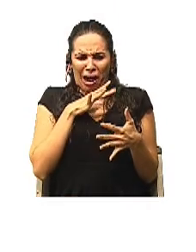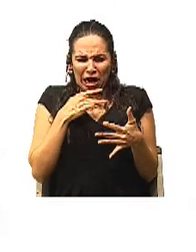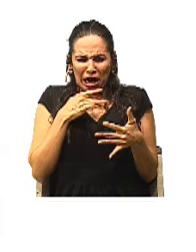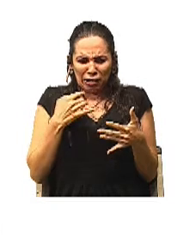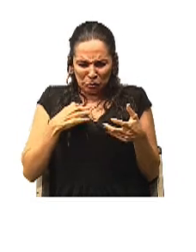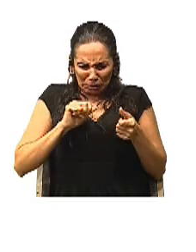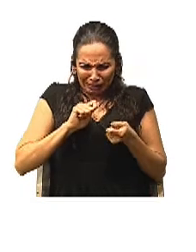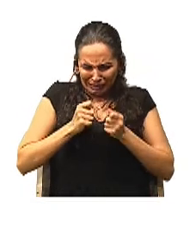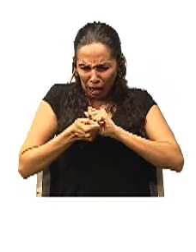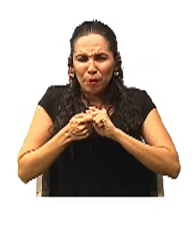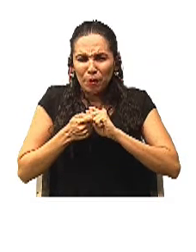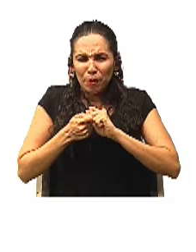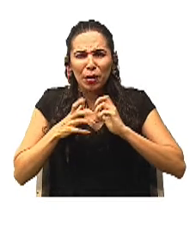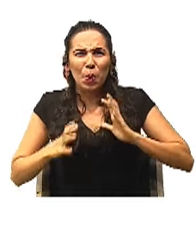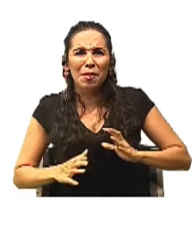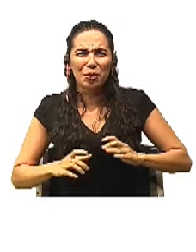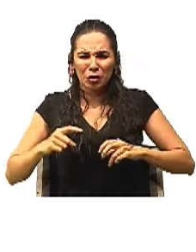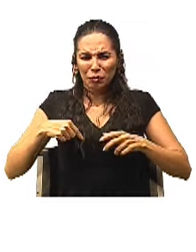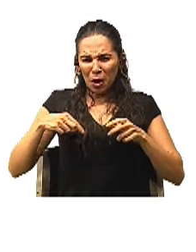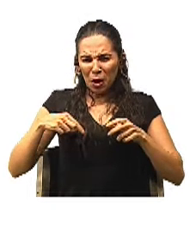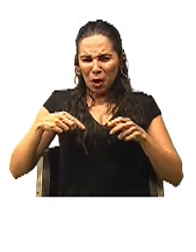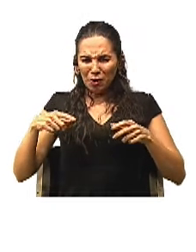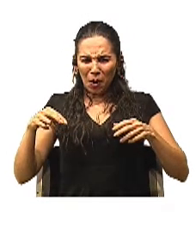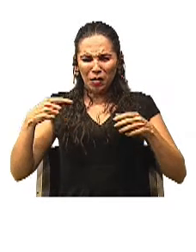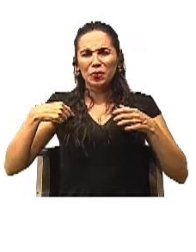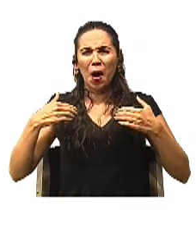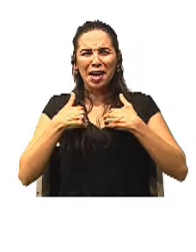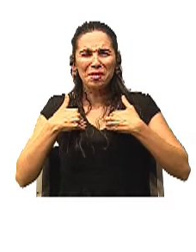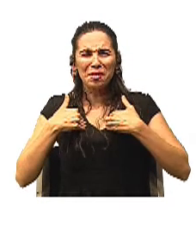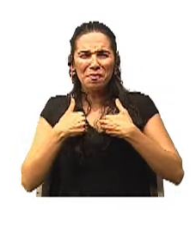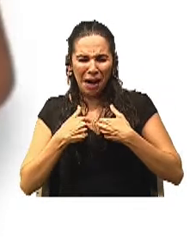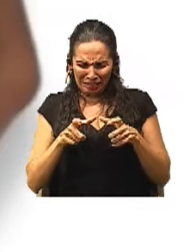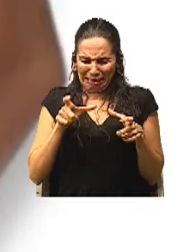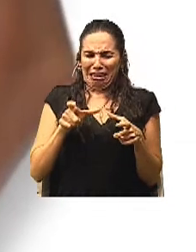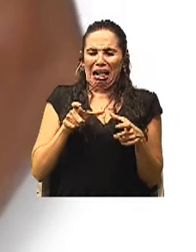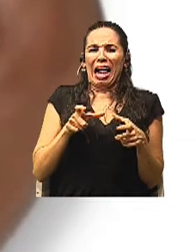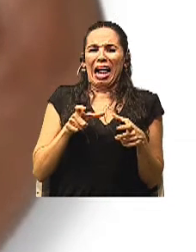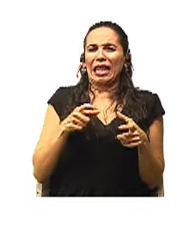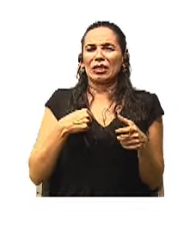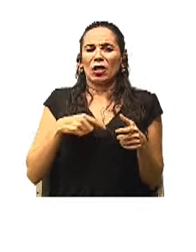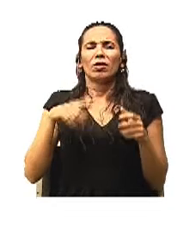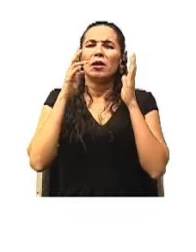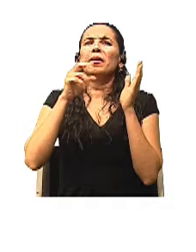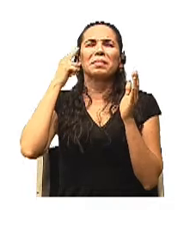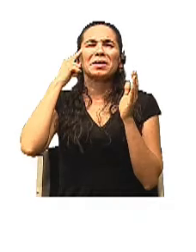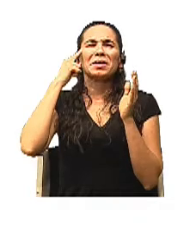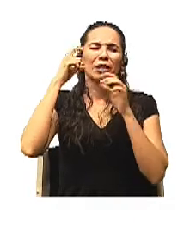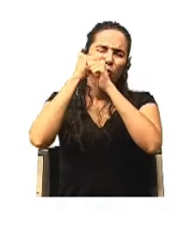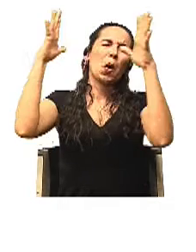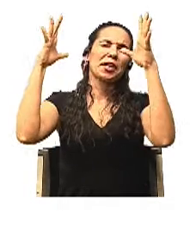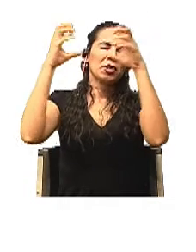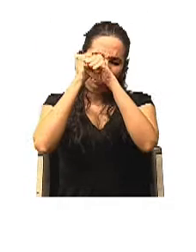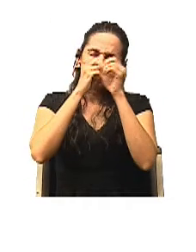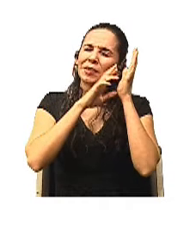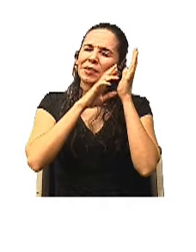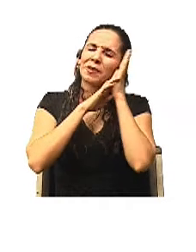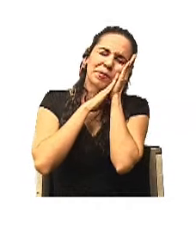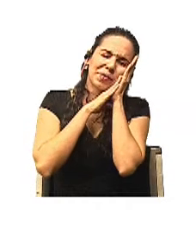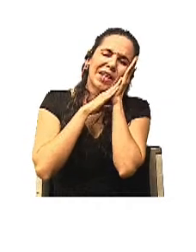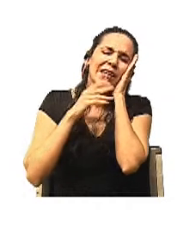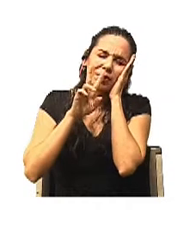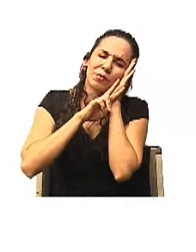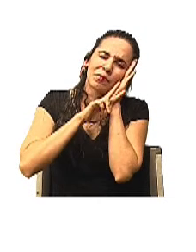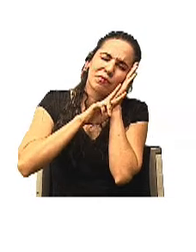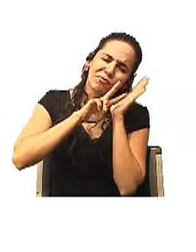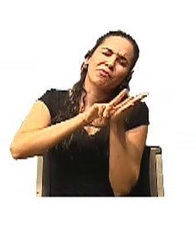gigante. Pensando que era un sueño y tratando de olvidar lo que pensó que había visto, se vuelve a dormir. Se intenta voltear en su cama y